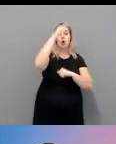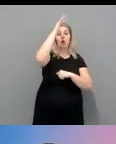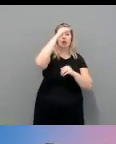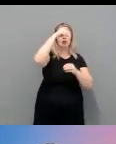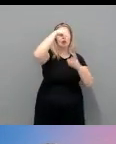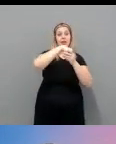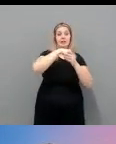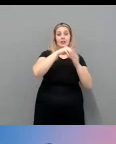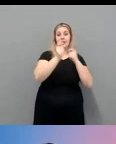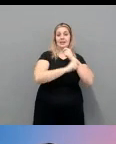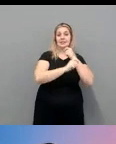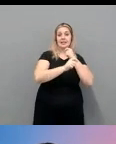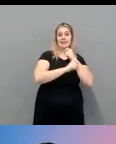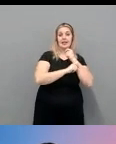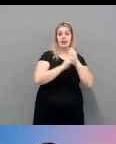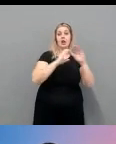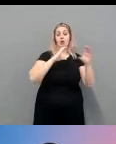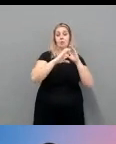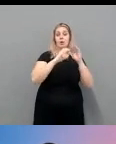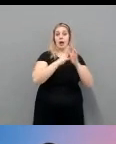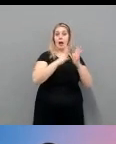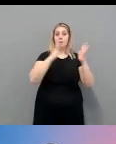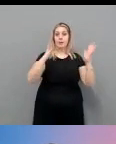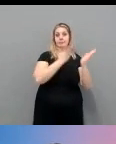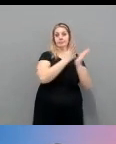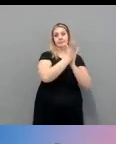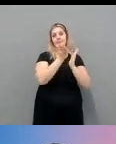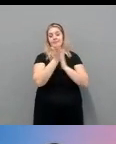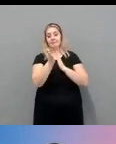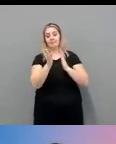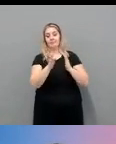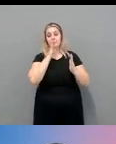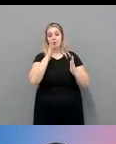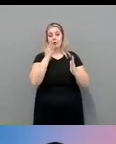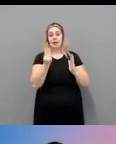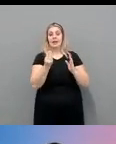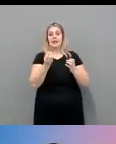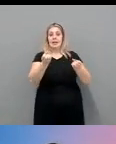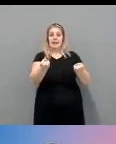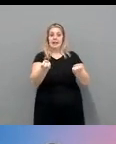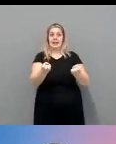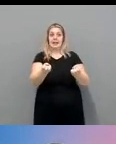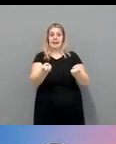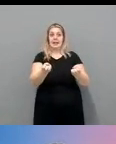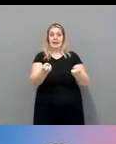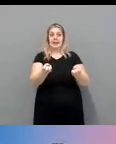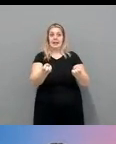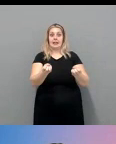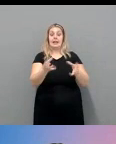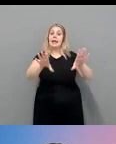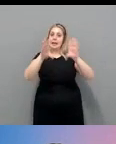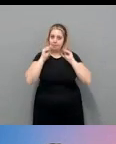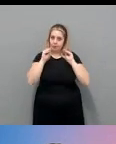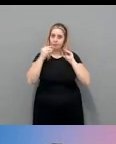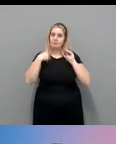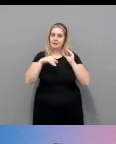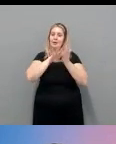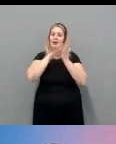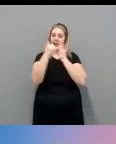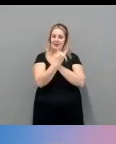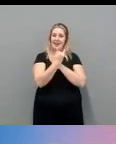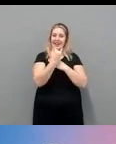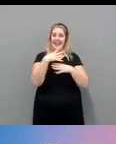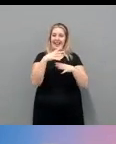empleo de estrategias de comunicación aumentativa y alternativa con un input, ¿no? con una entrada como el lenguaje natural